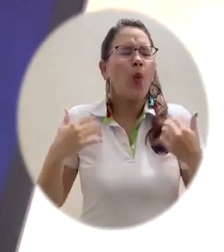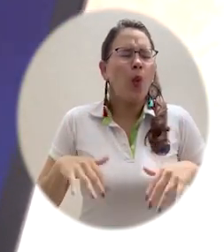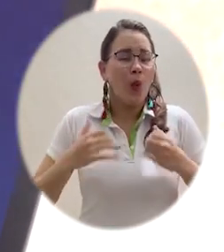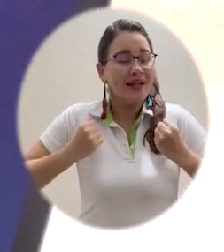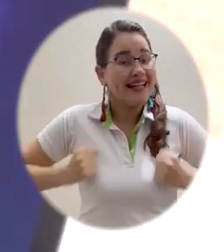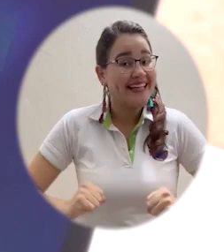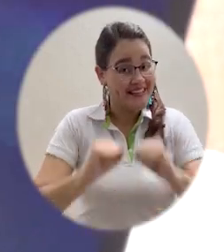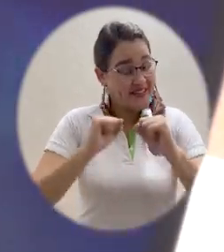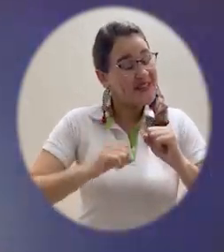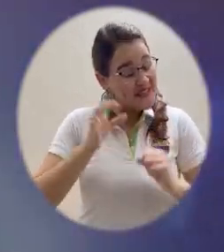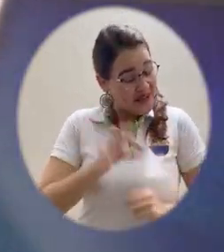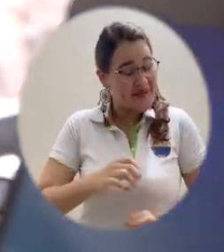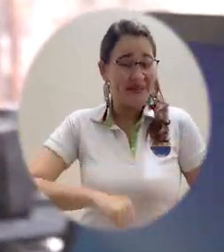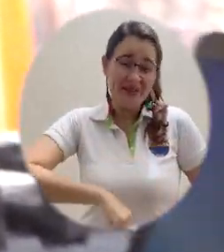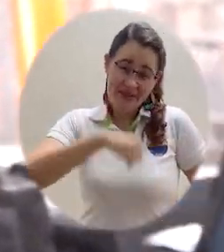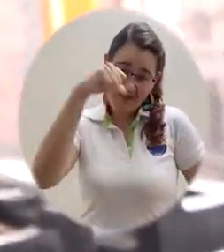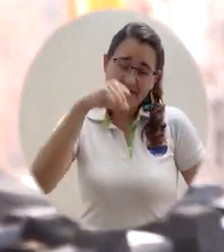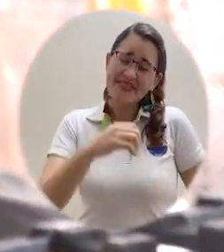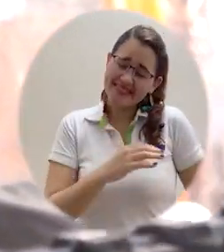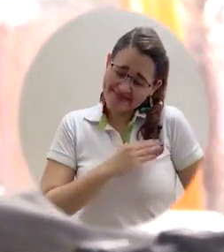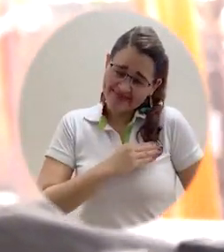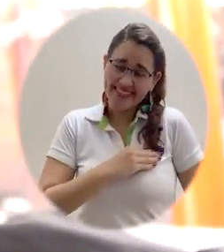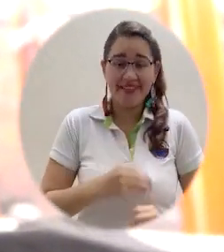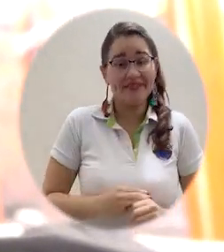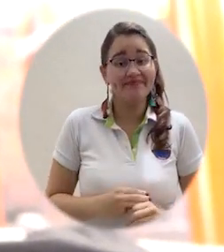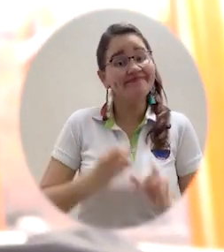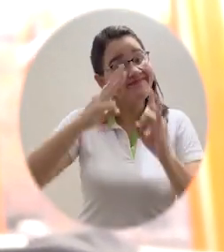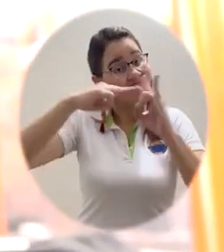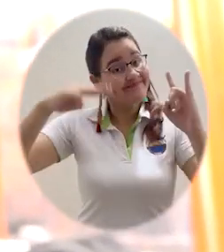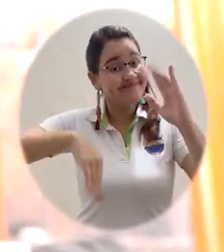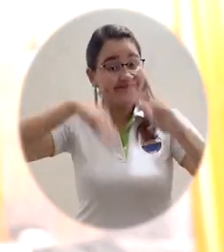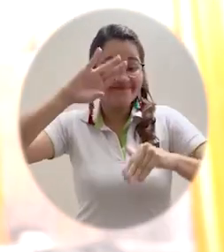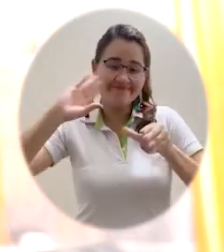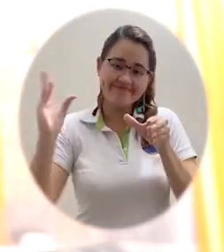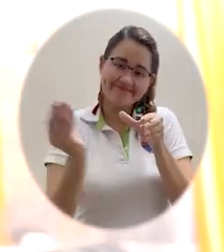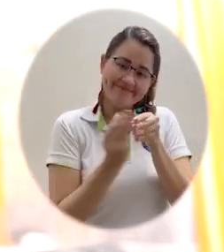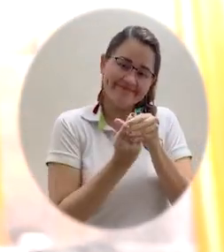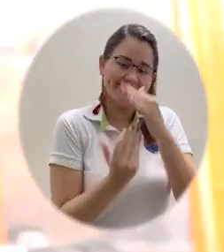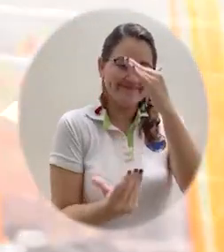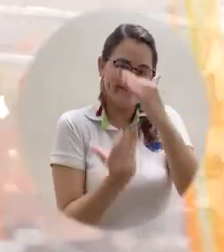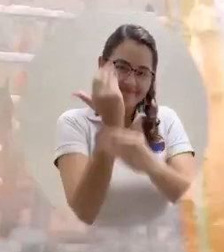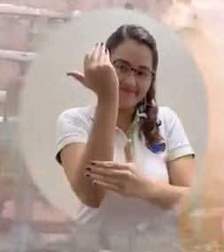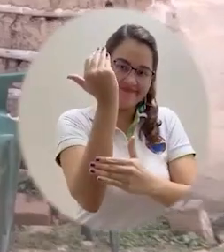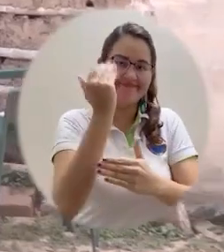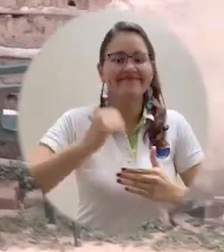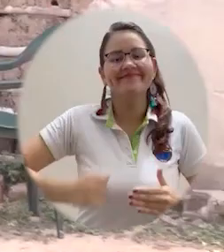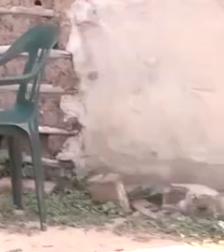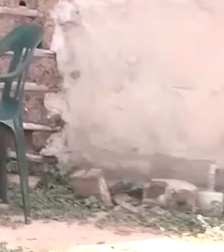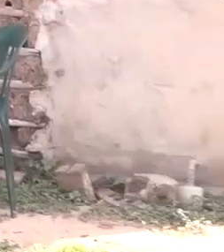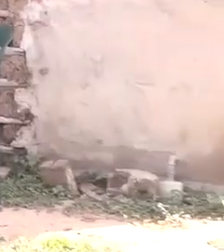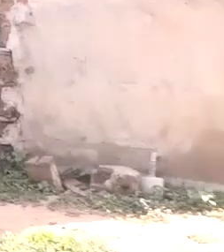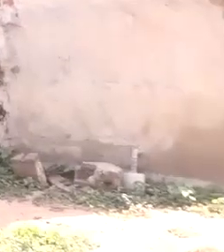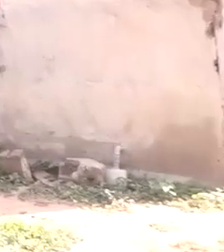Recordará siempre que lo que hizo, lo hizo con sacrificio y se enorgullecerá de lo que hizo por salir adelante.